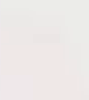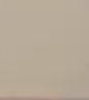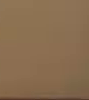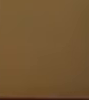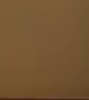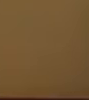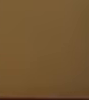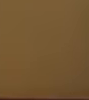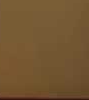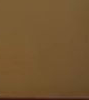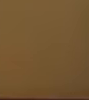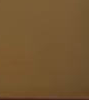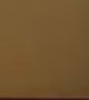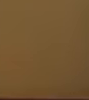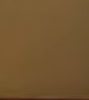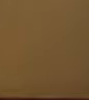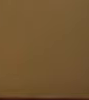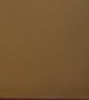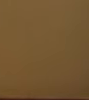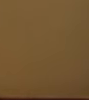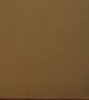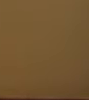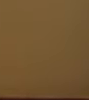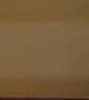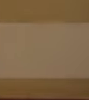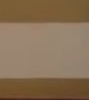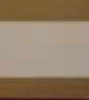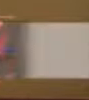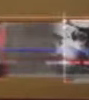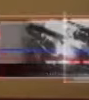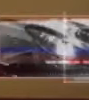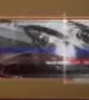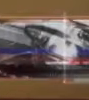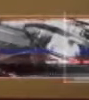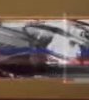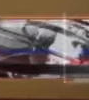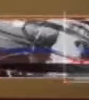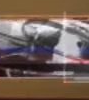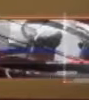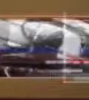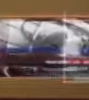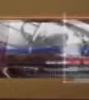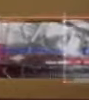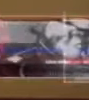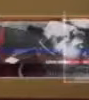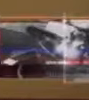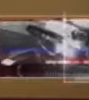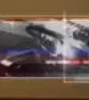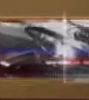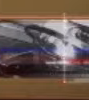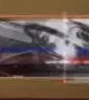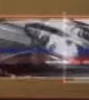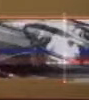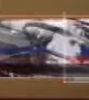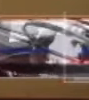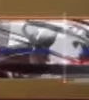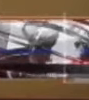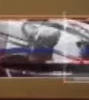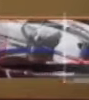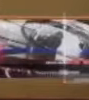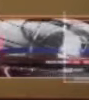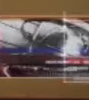sociedad. A través de esta capacitación se busca mejorar el desempeño que cuenten con las capacidades